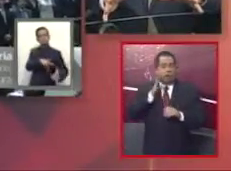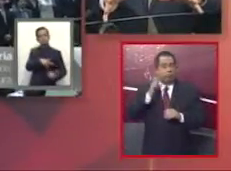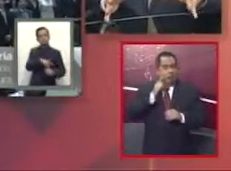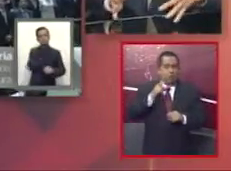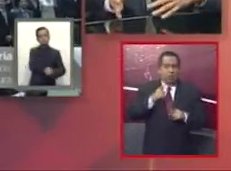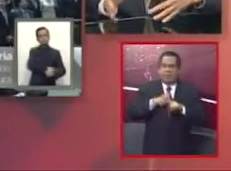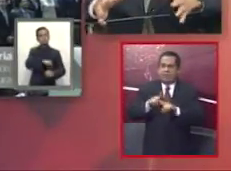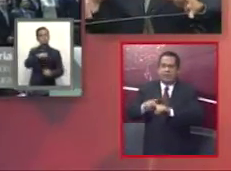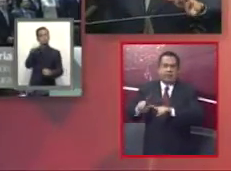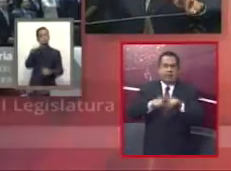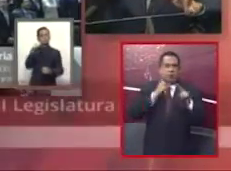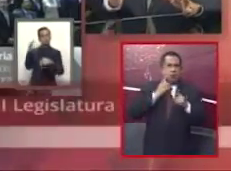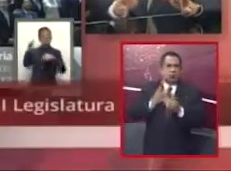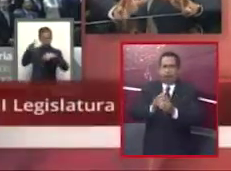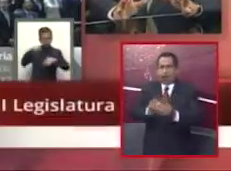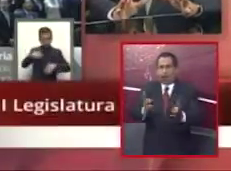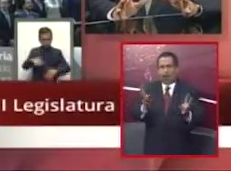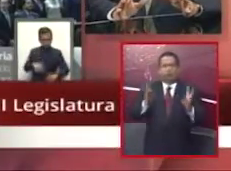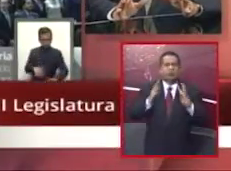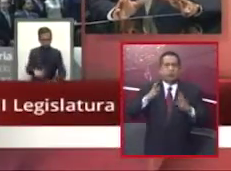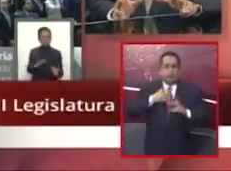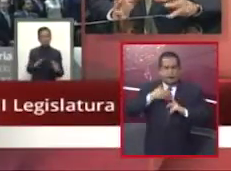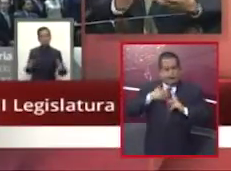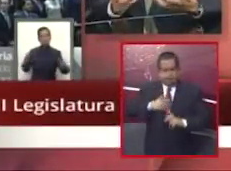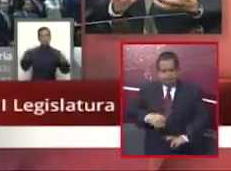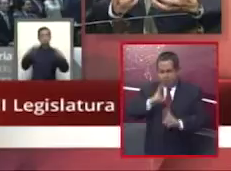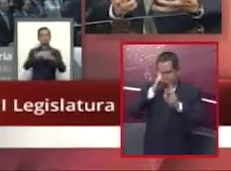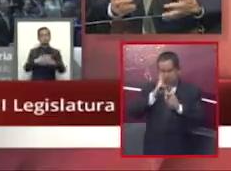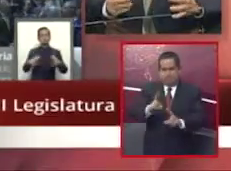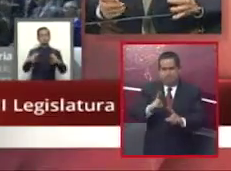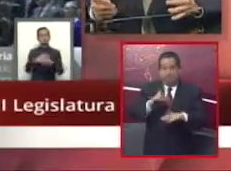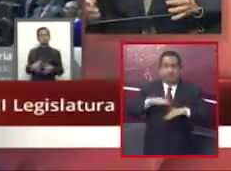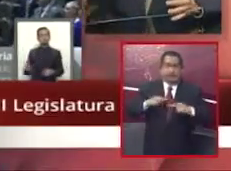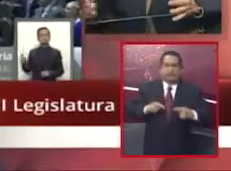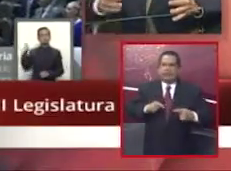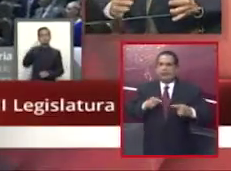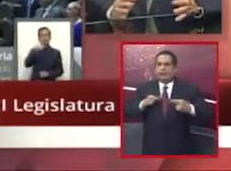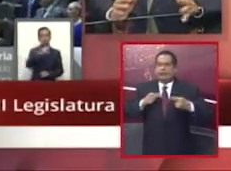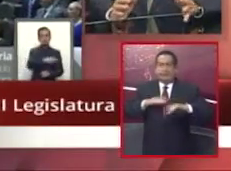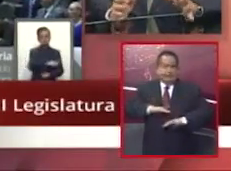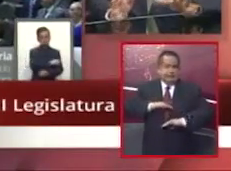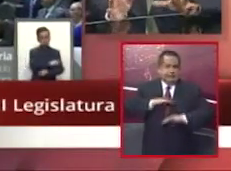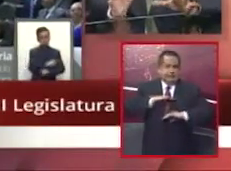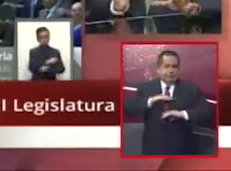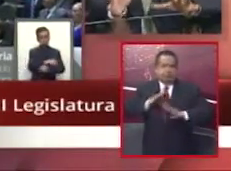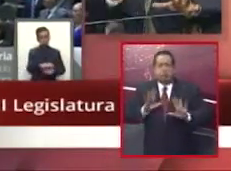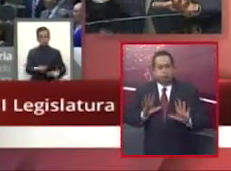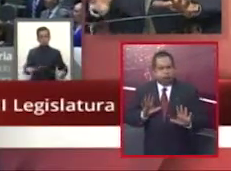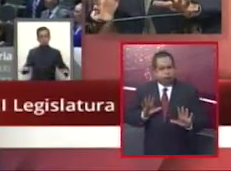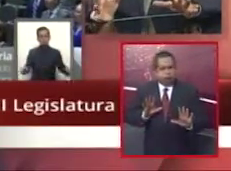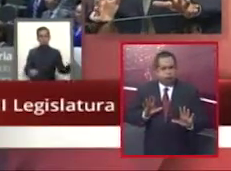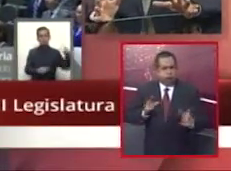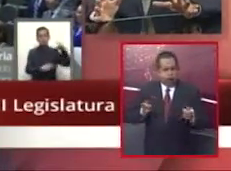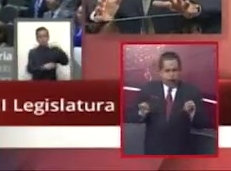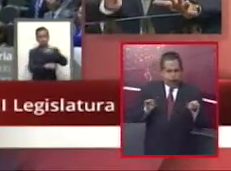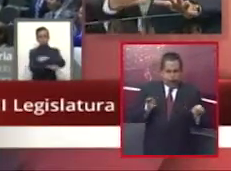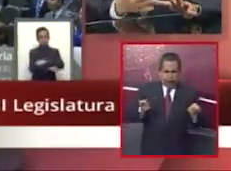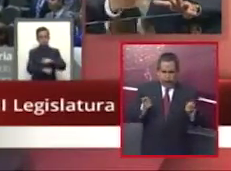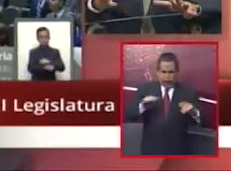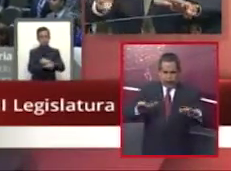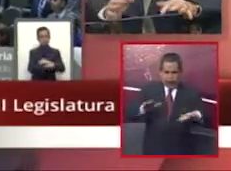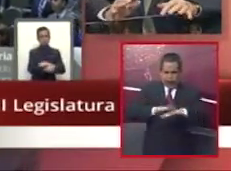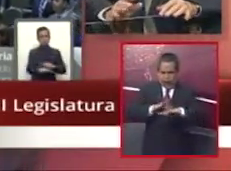la Cámara de Diputados, en momentos incluso de muchísima tensión, pudimos tener la capacidad de conducir, ¿no?